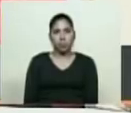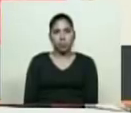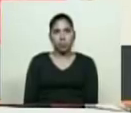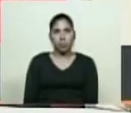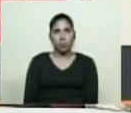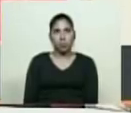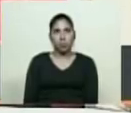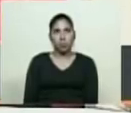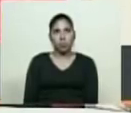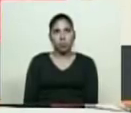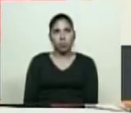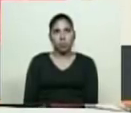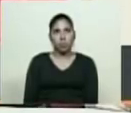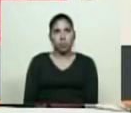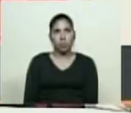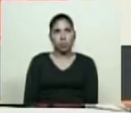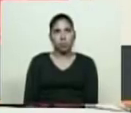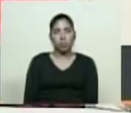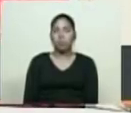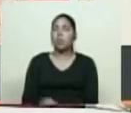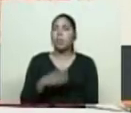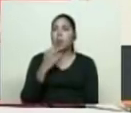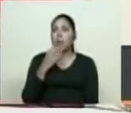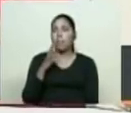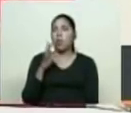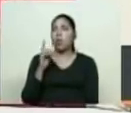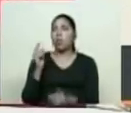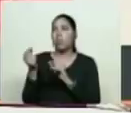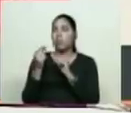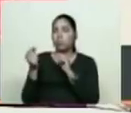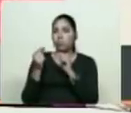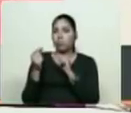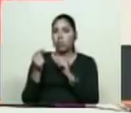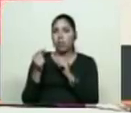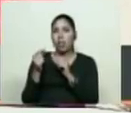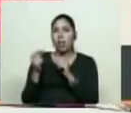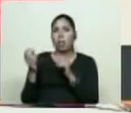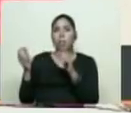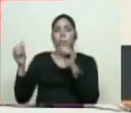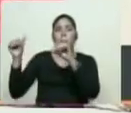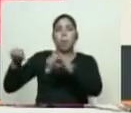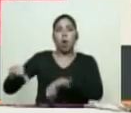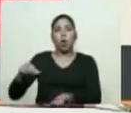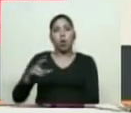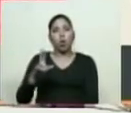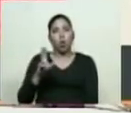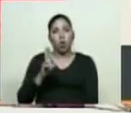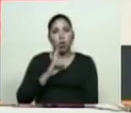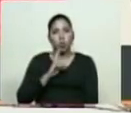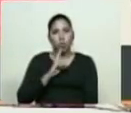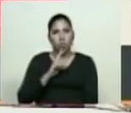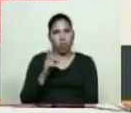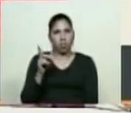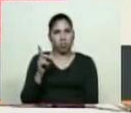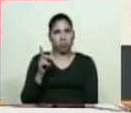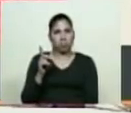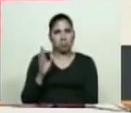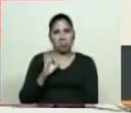noticia. ¿Irán a discutir, por ejemplo, el fraude en Honduras? No, eso no fue